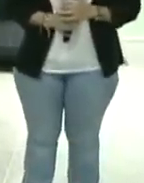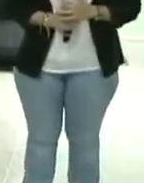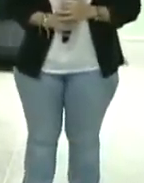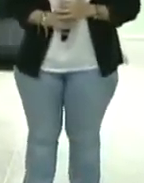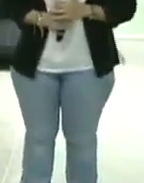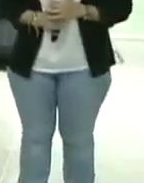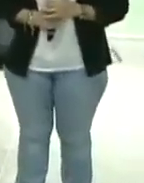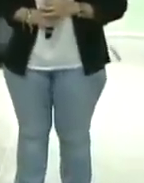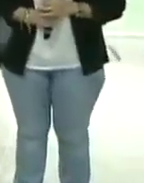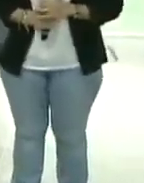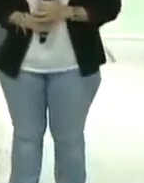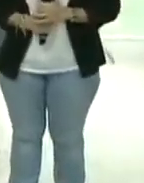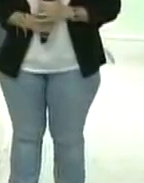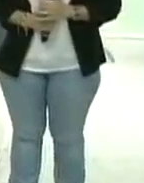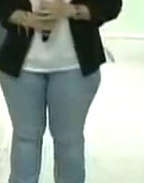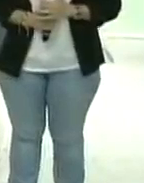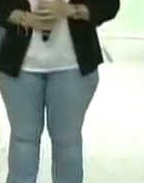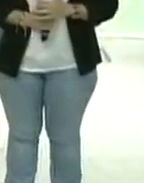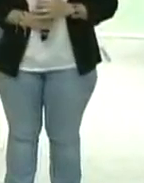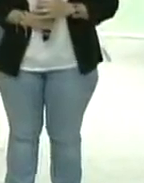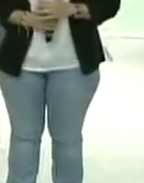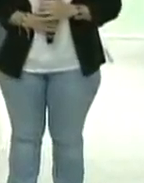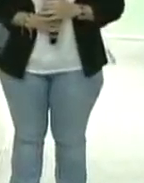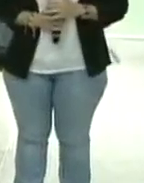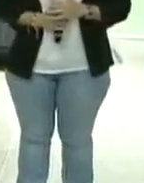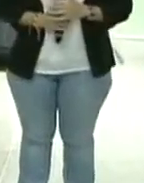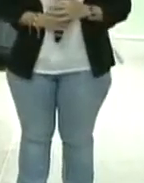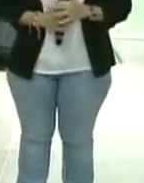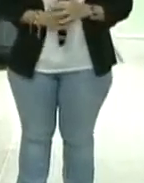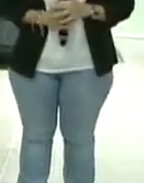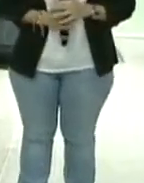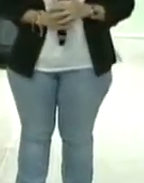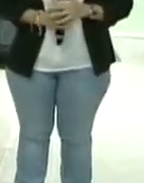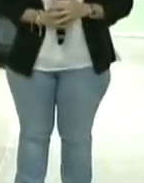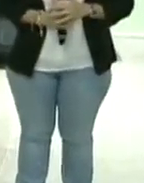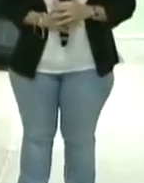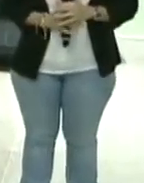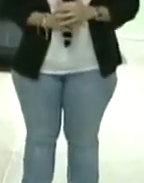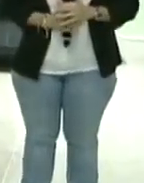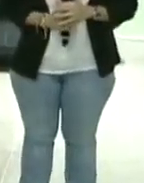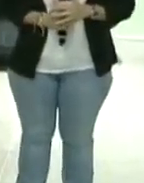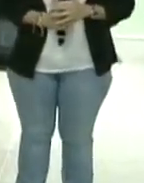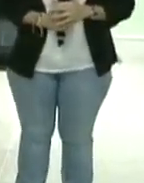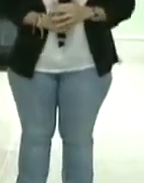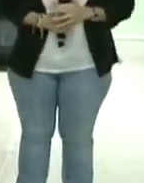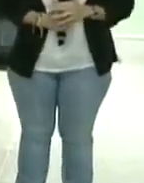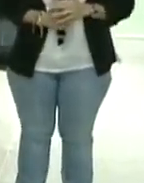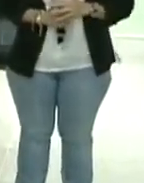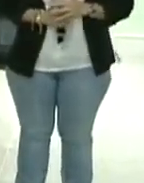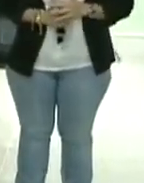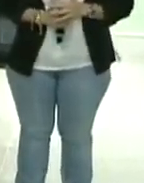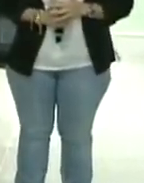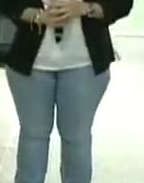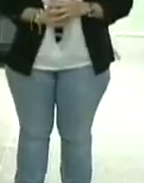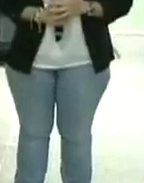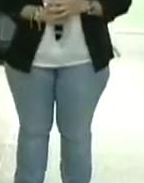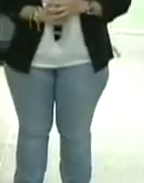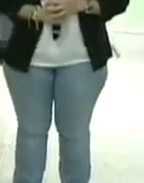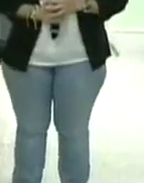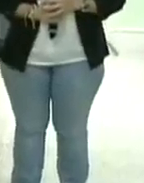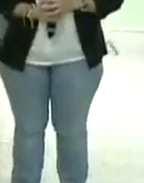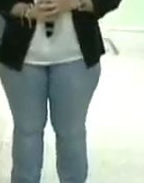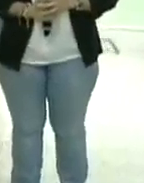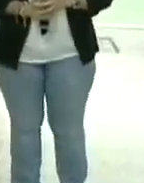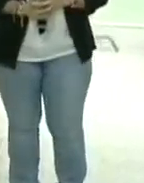la doctora Magaly Gutiérrez, ministra del Poder Popular para la Salud, en una jornada de salud, Jueves de